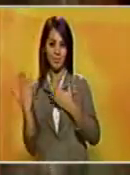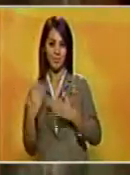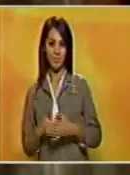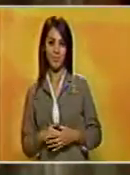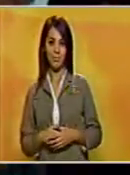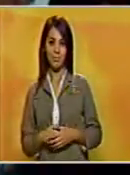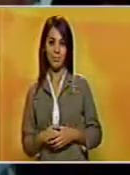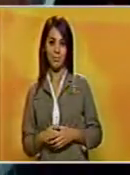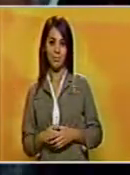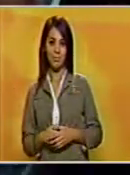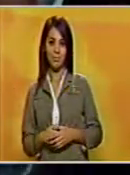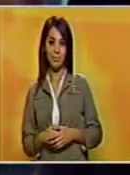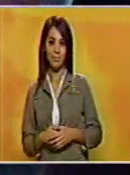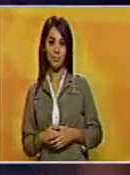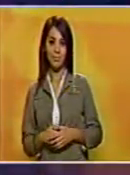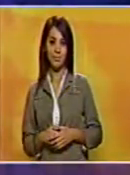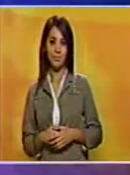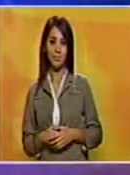Destiny.